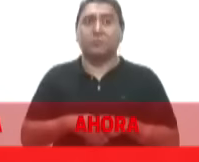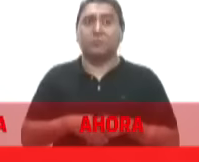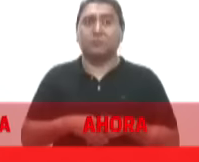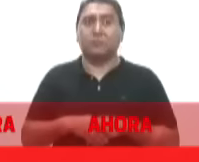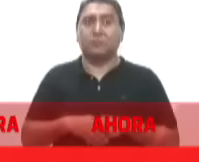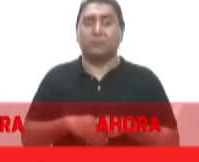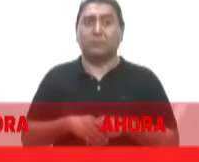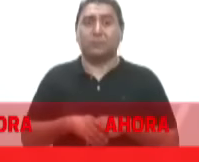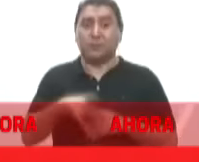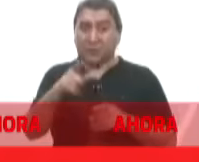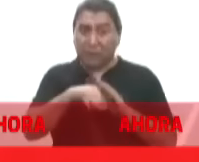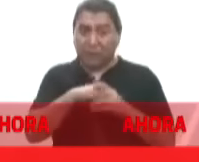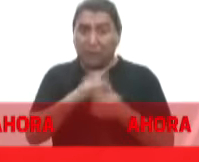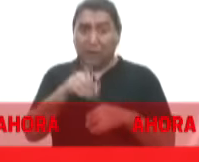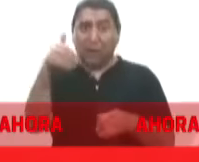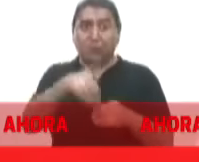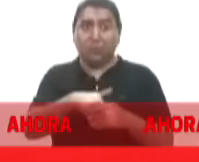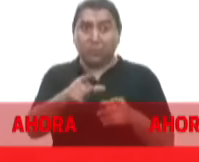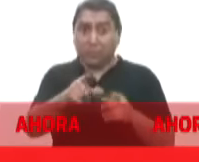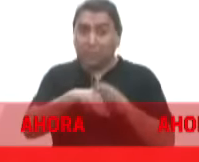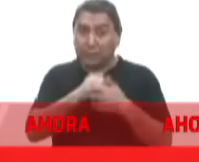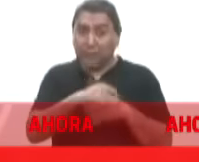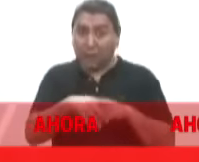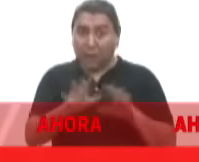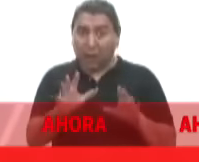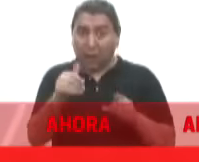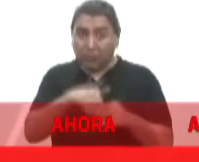voto. Se abstiene entonces.